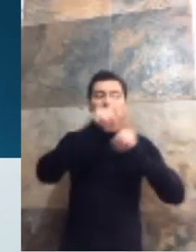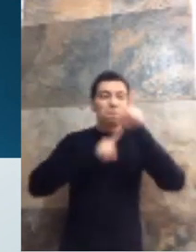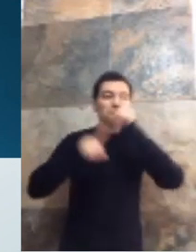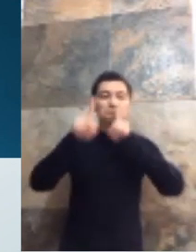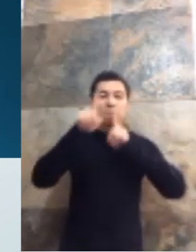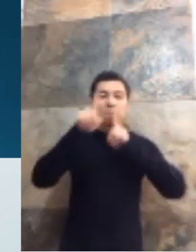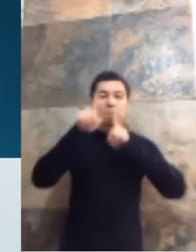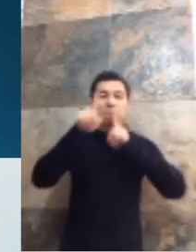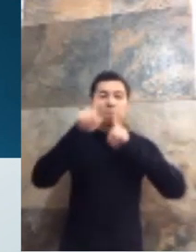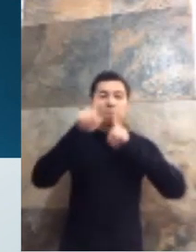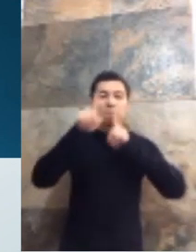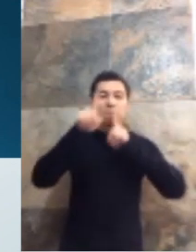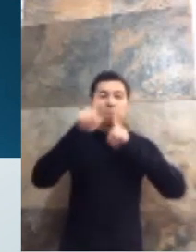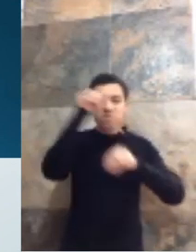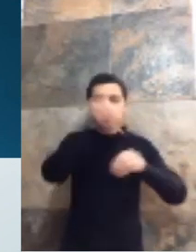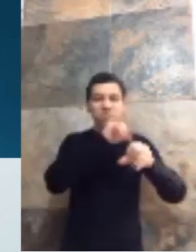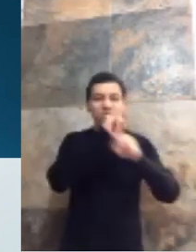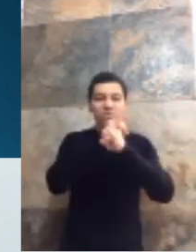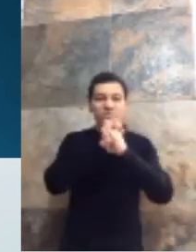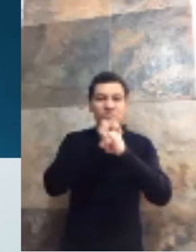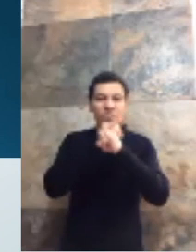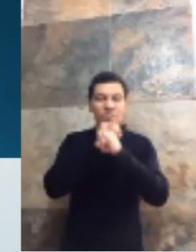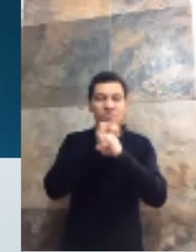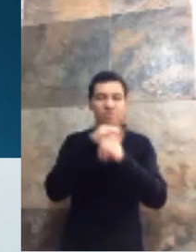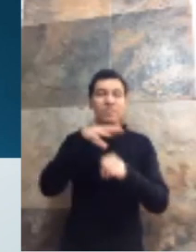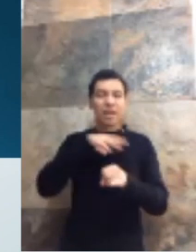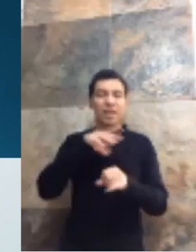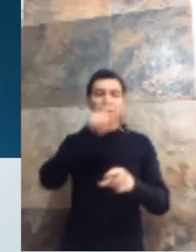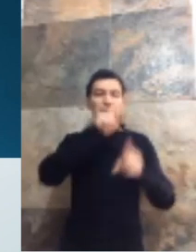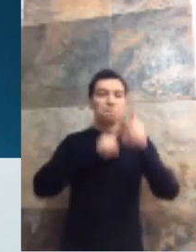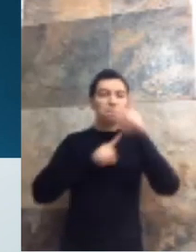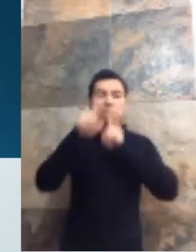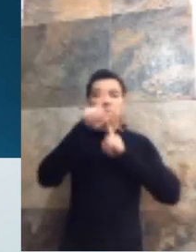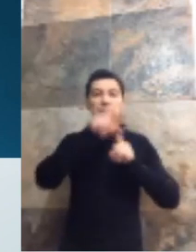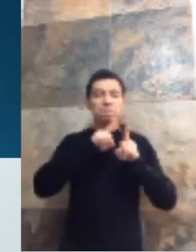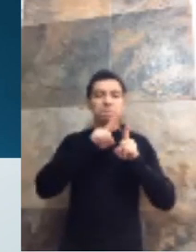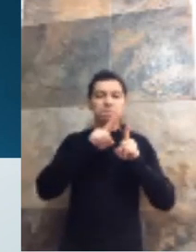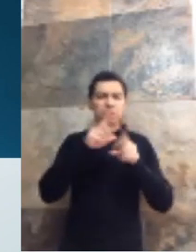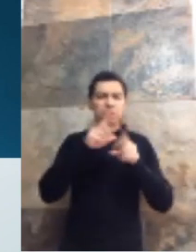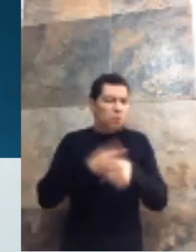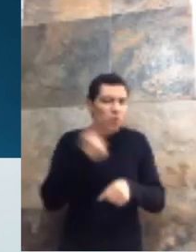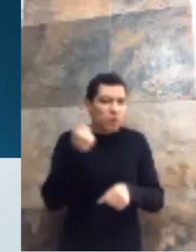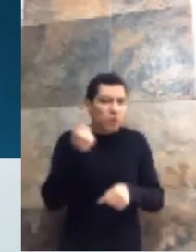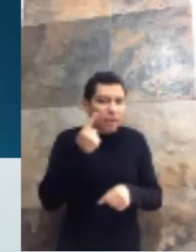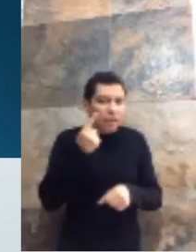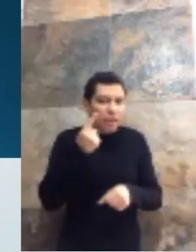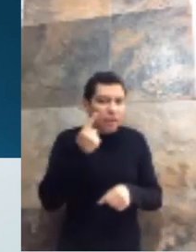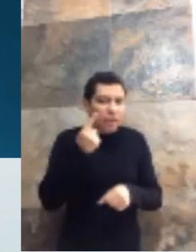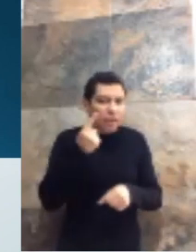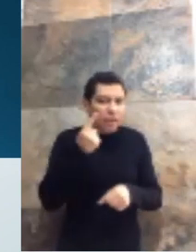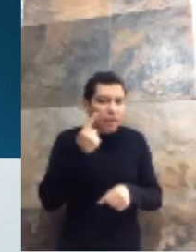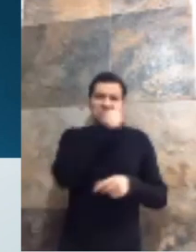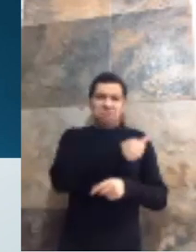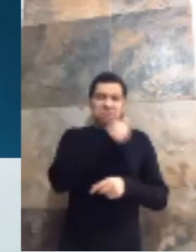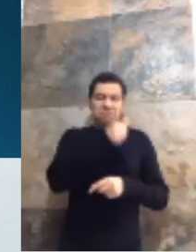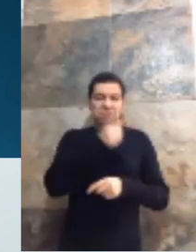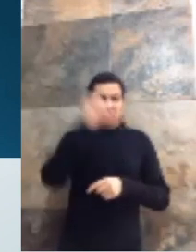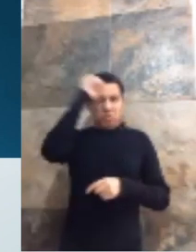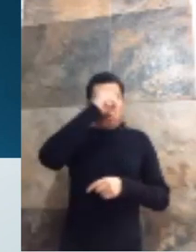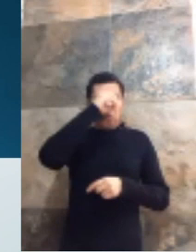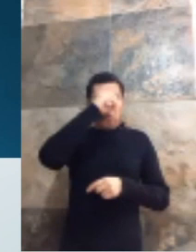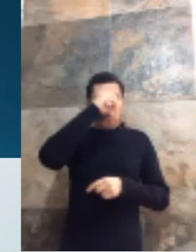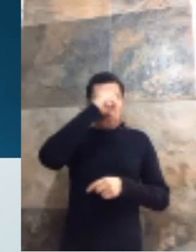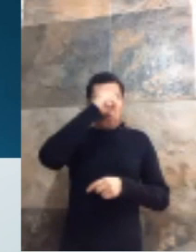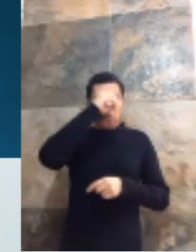mentir, no necesariamente. Claro, hay cosas que encontramos en Internet que, por ejemplo, surgen de la intención de hacer